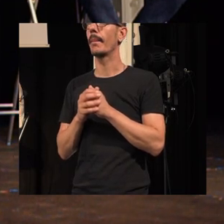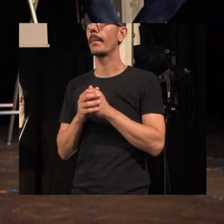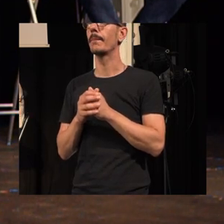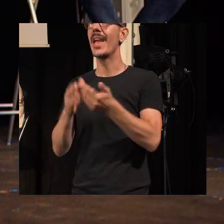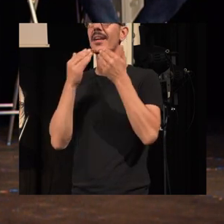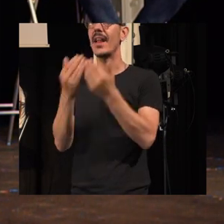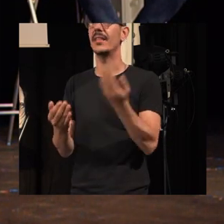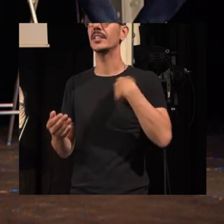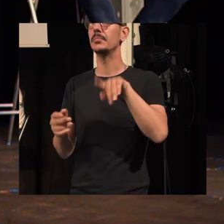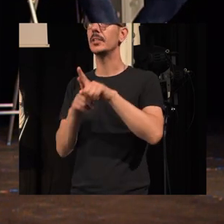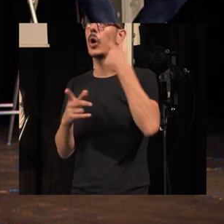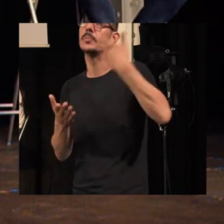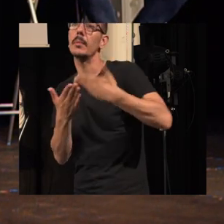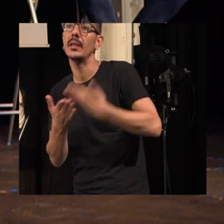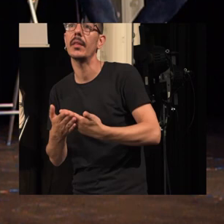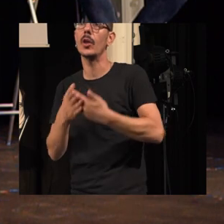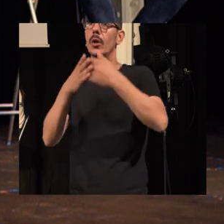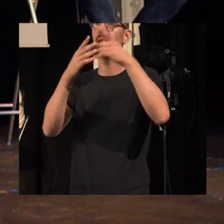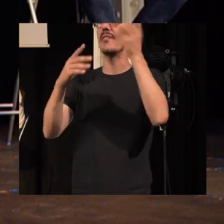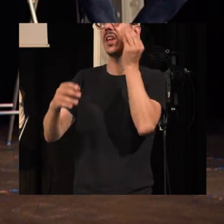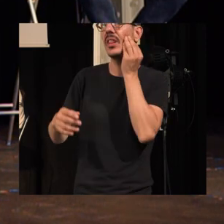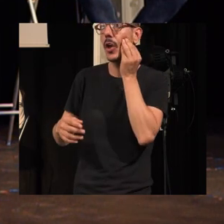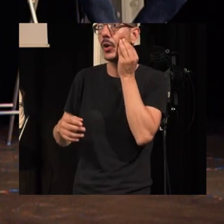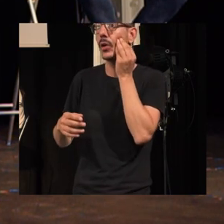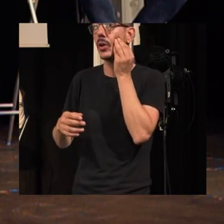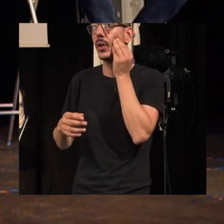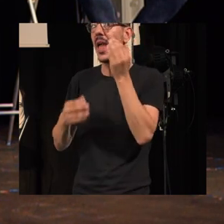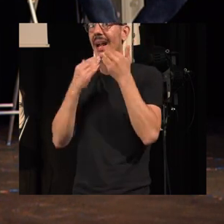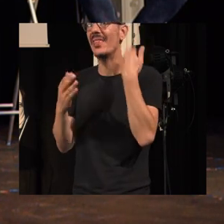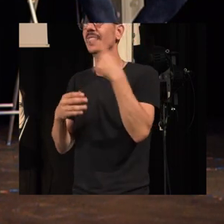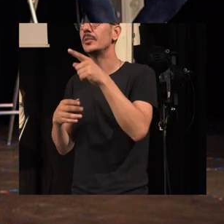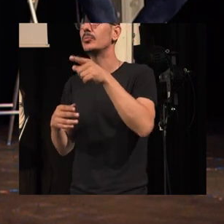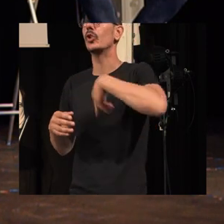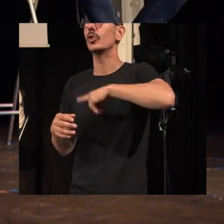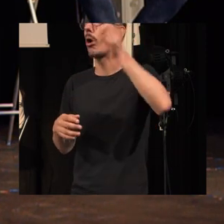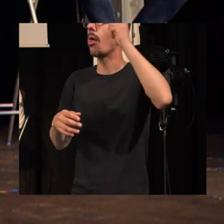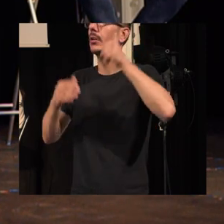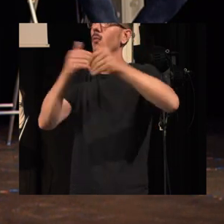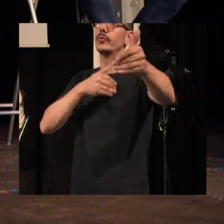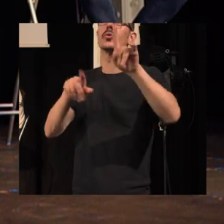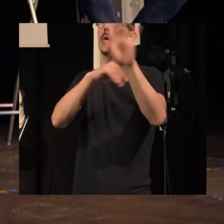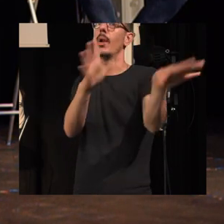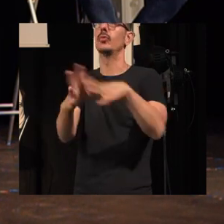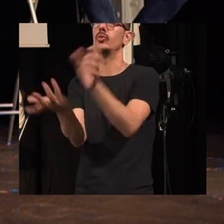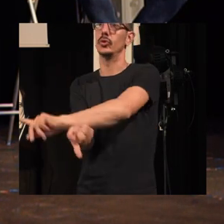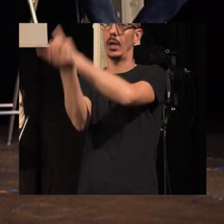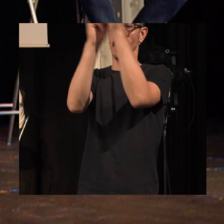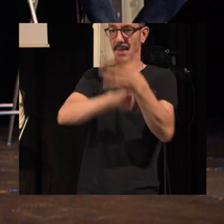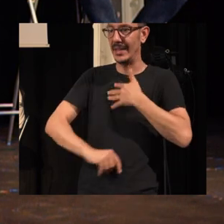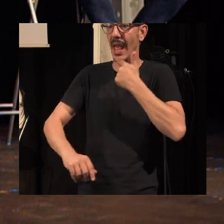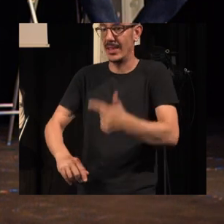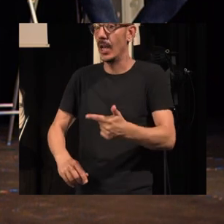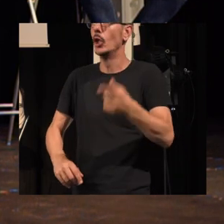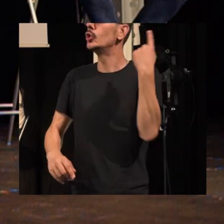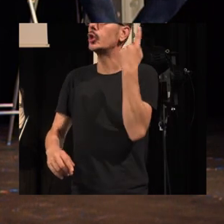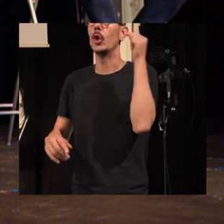desplazar el mundo en el cual estamos viviendo. Podemos tener la posibilidad de mover ciertos mundos. Entonces,